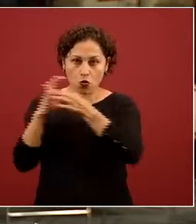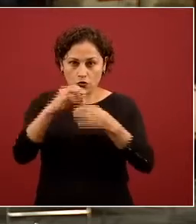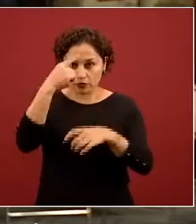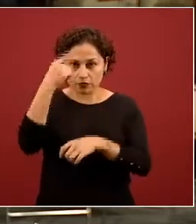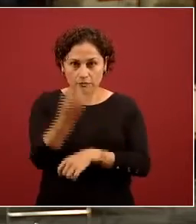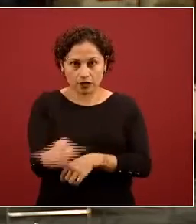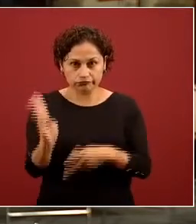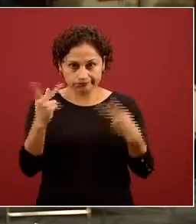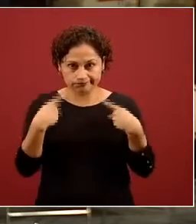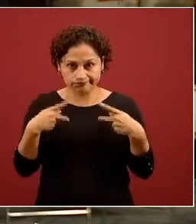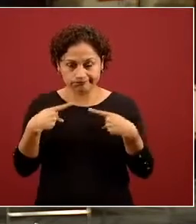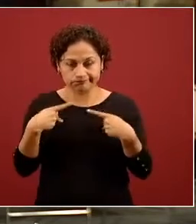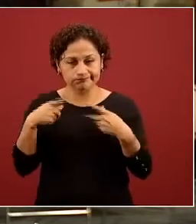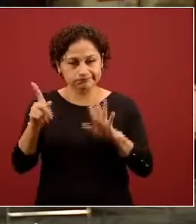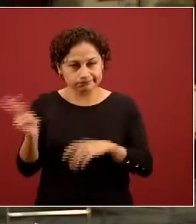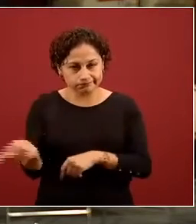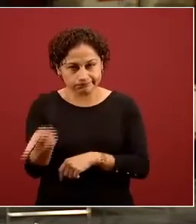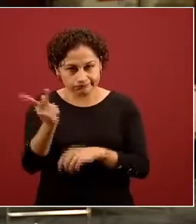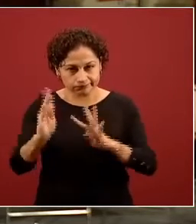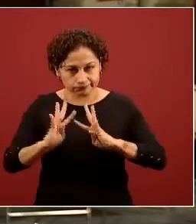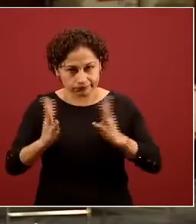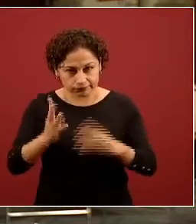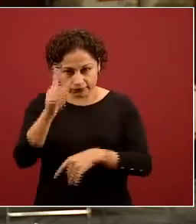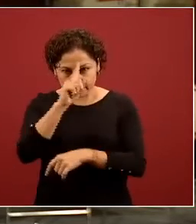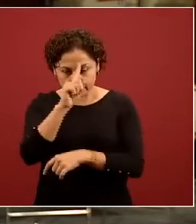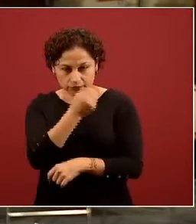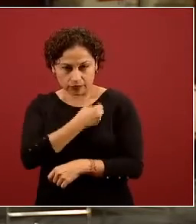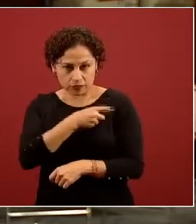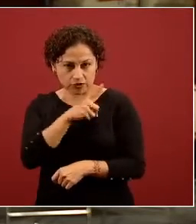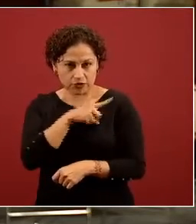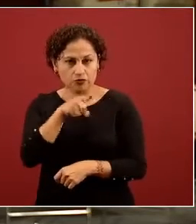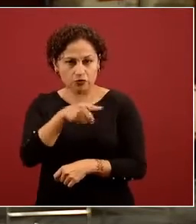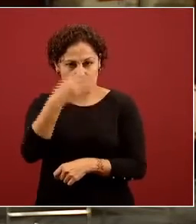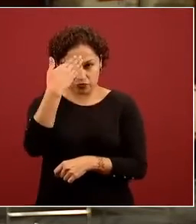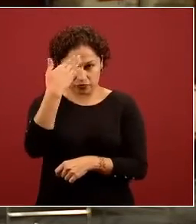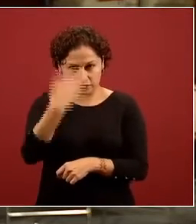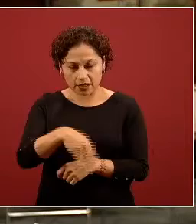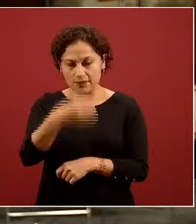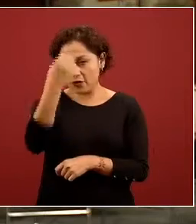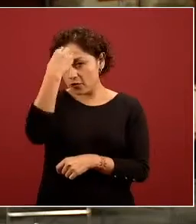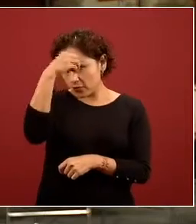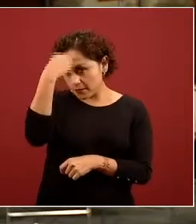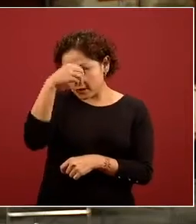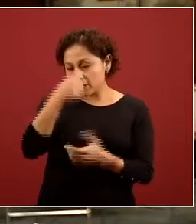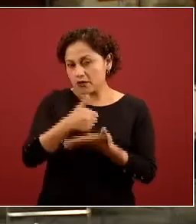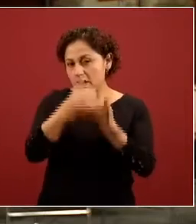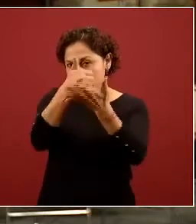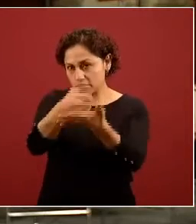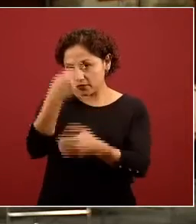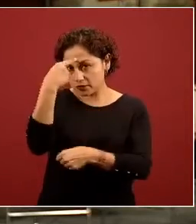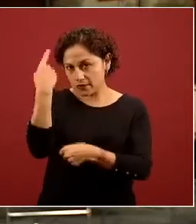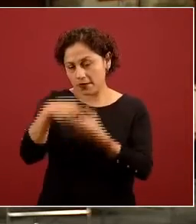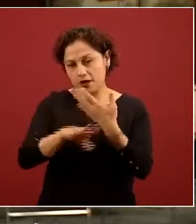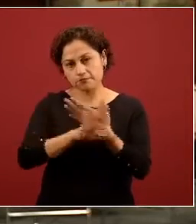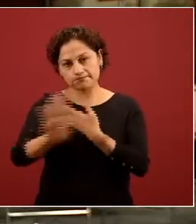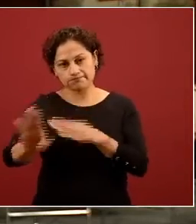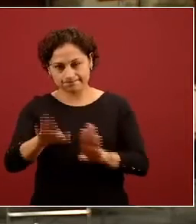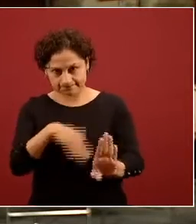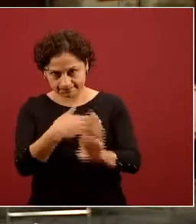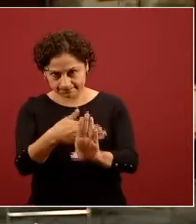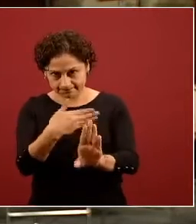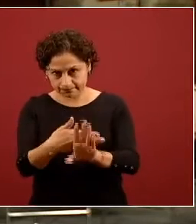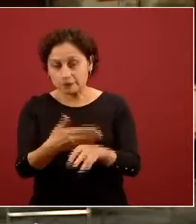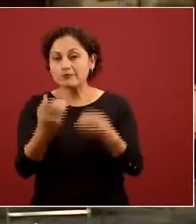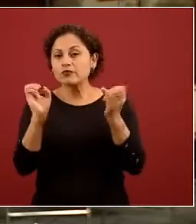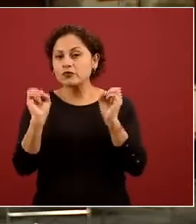vería conveniente promover estas iniciativas desde esta tribuna para disminuir los ataques. Podemos